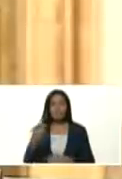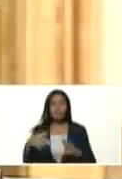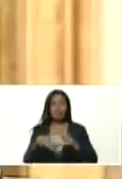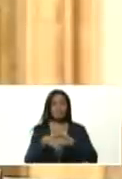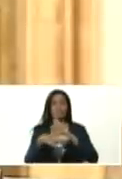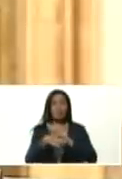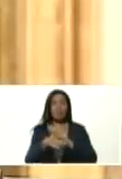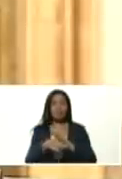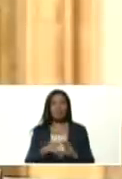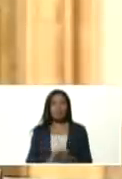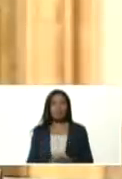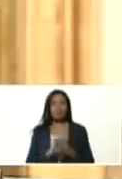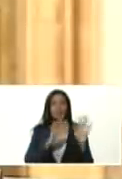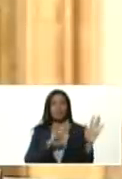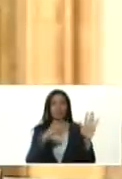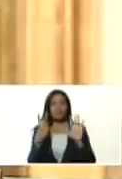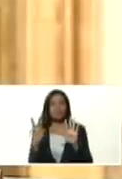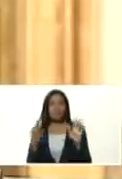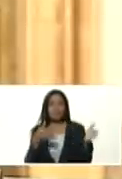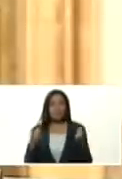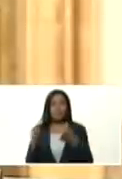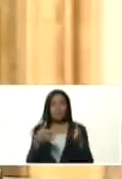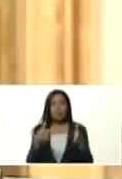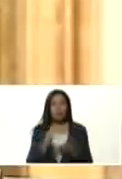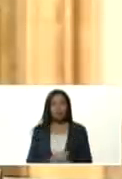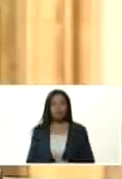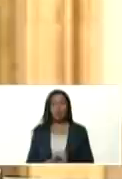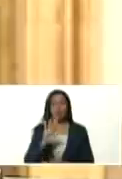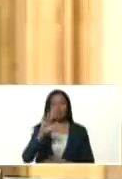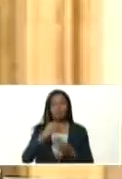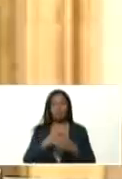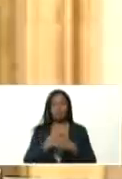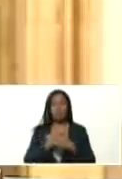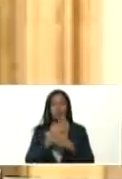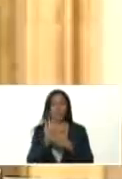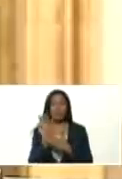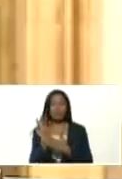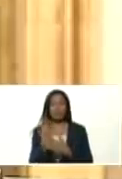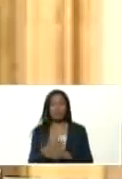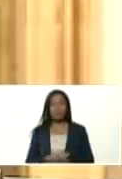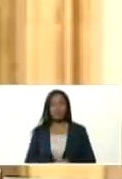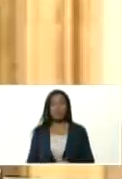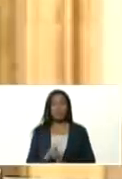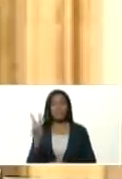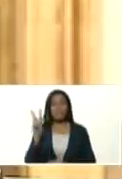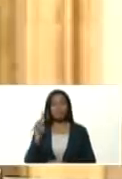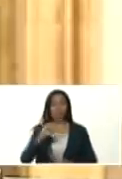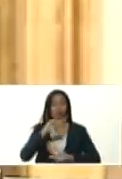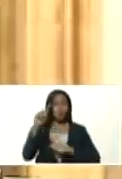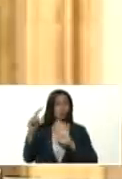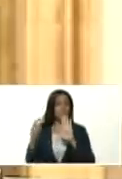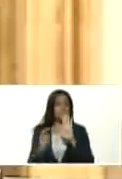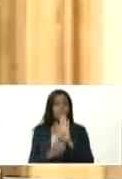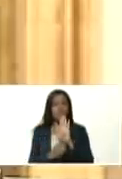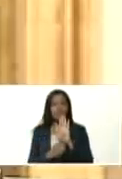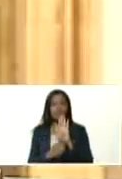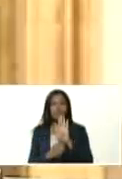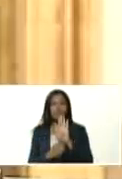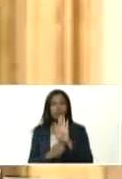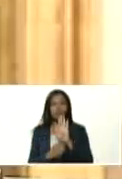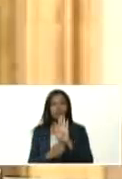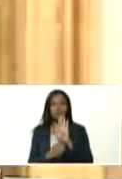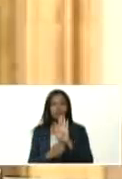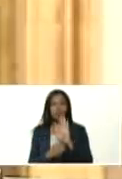martes, 17 de marzo, a las 5 de la mañana, Venezuela entera